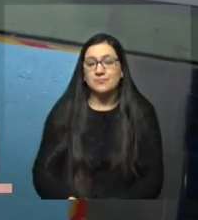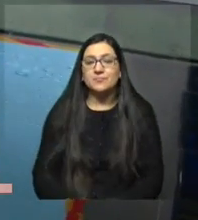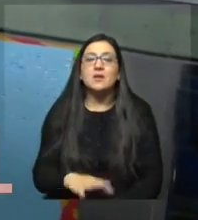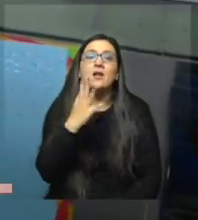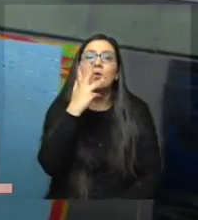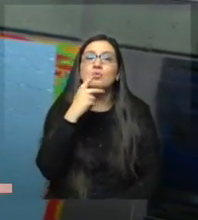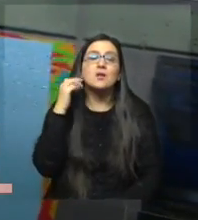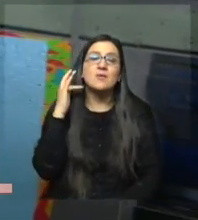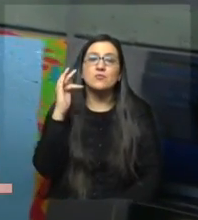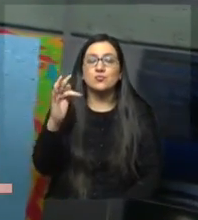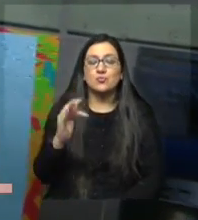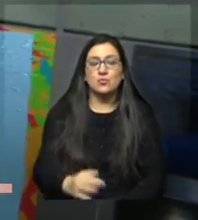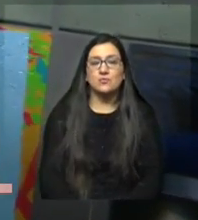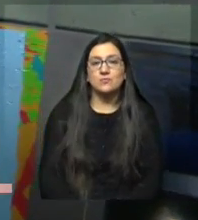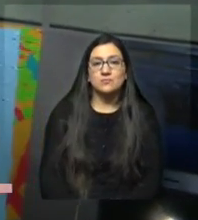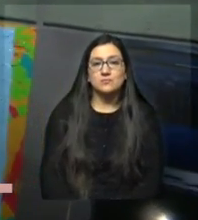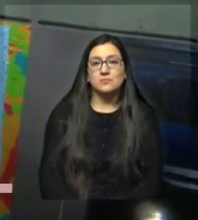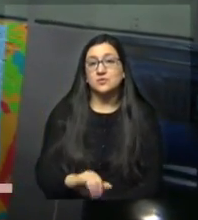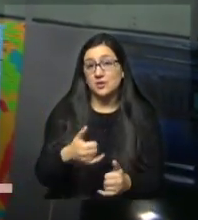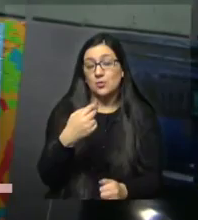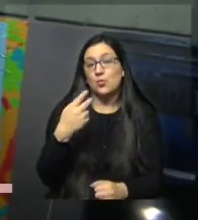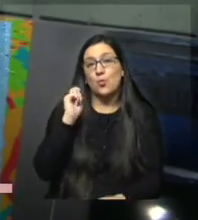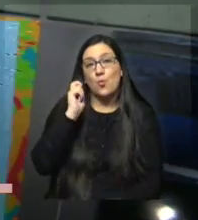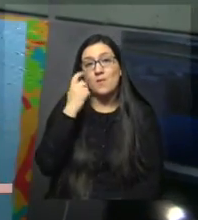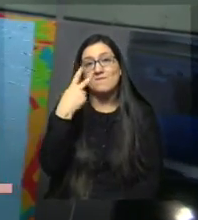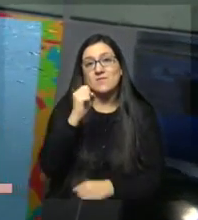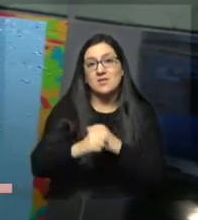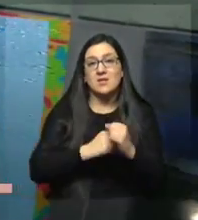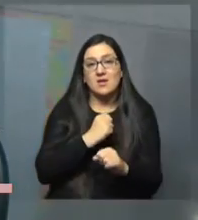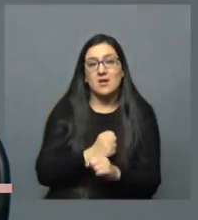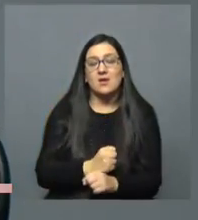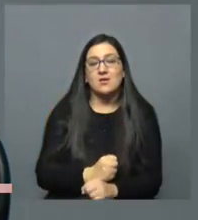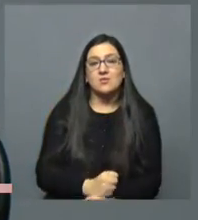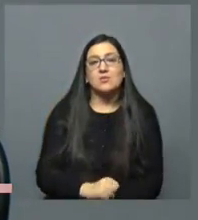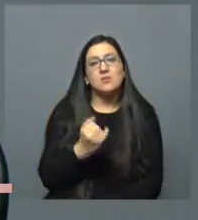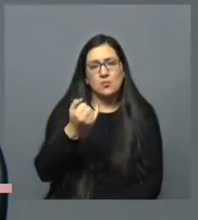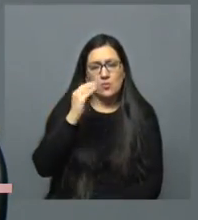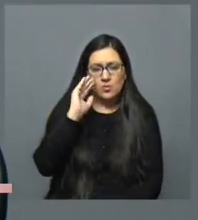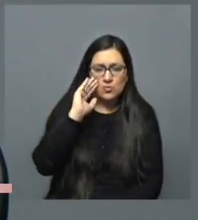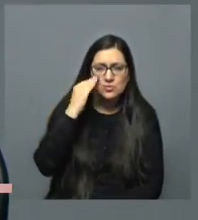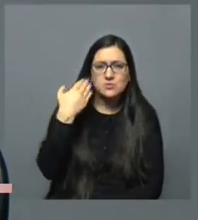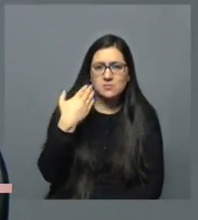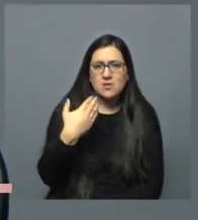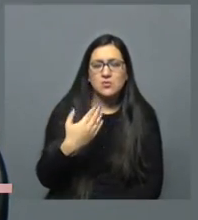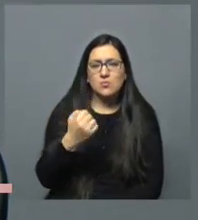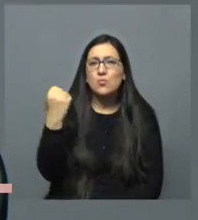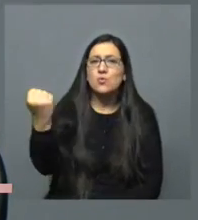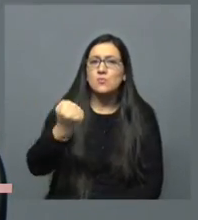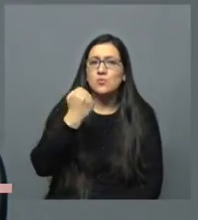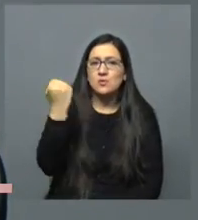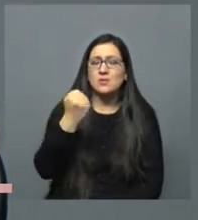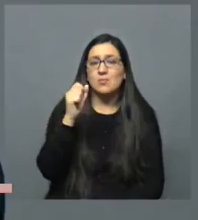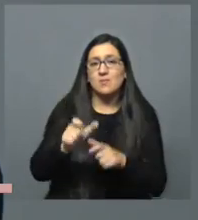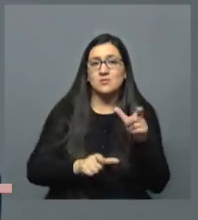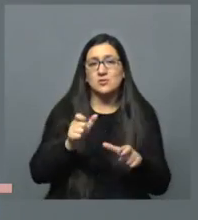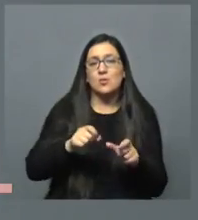futuro? Están cumpliendo 20 años, están viviendo una estabilidad y un reconocimiento importante por parte de la población.